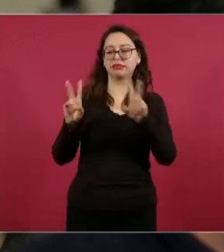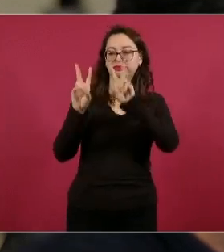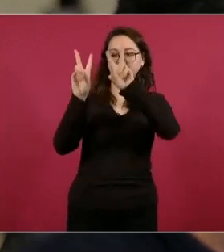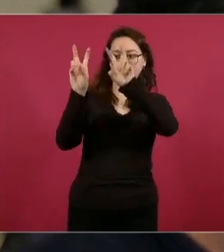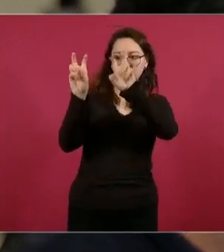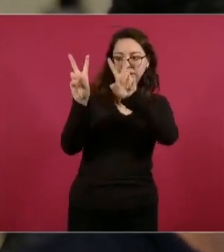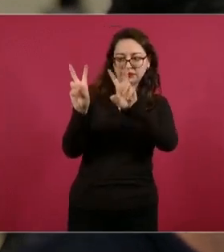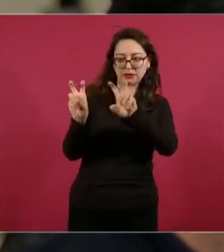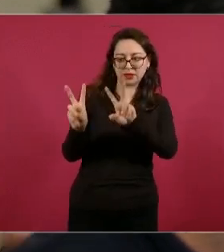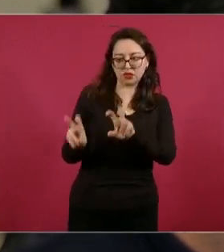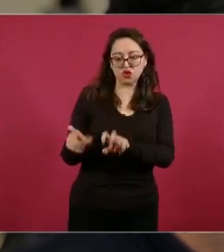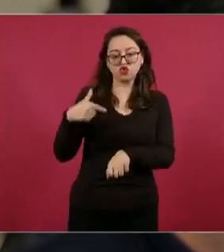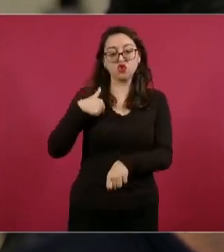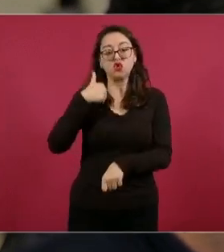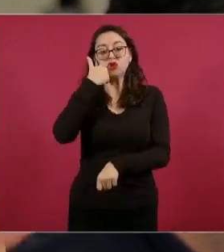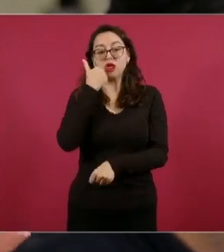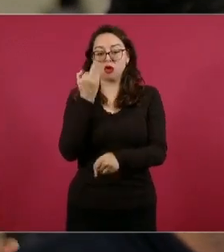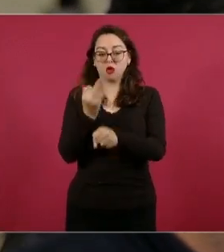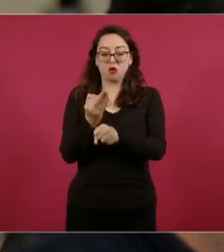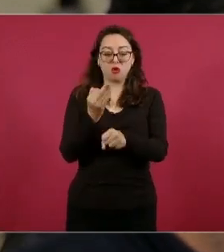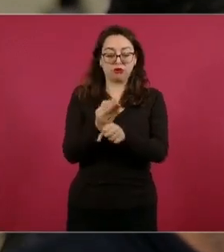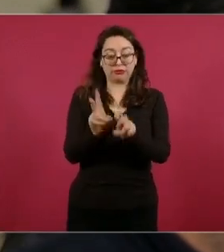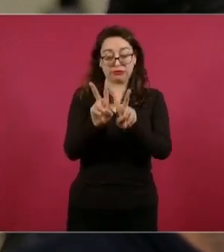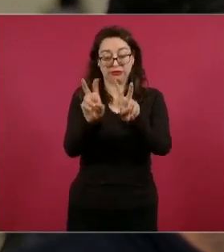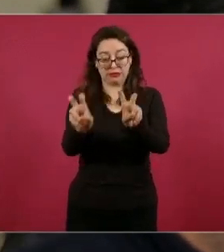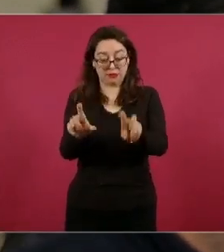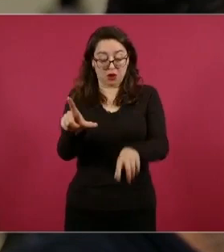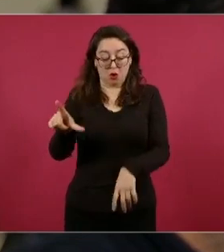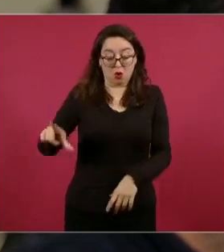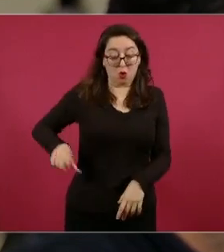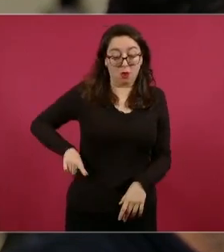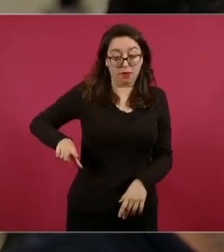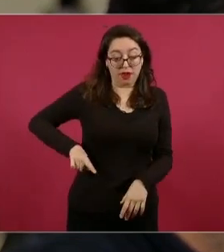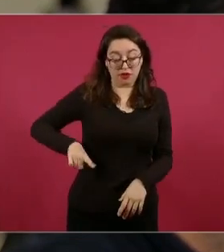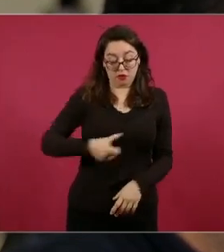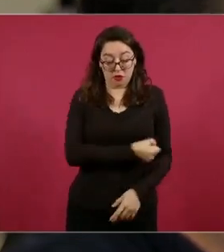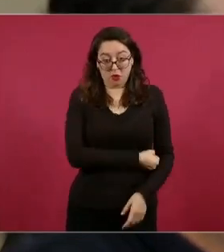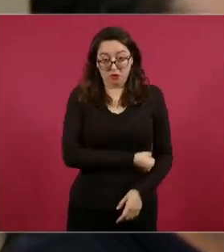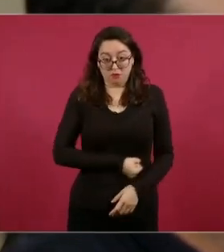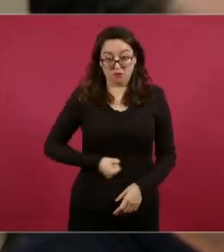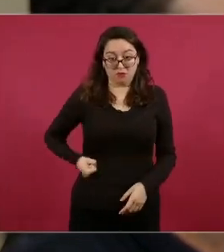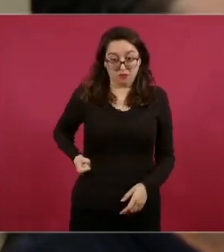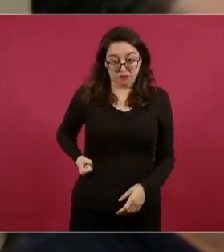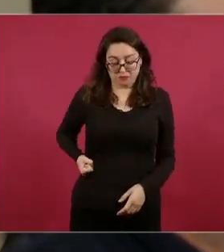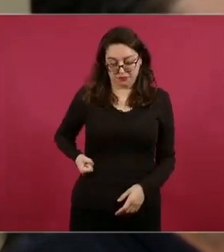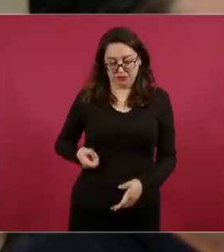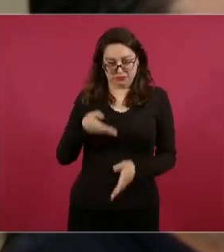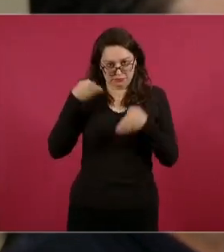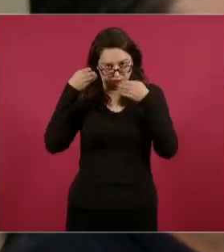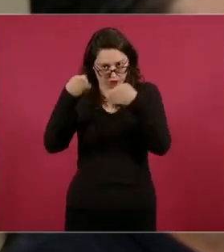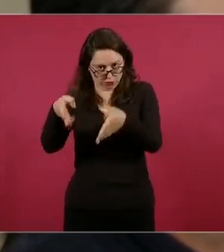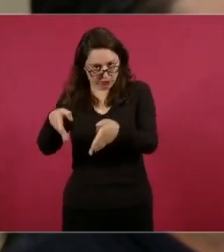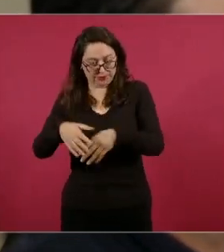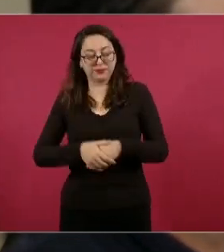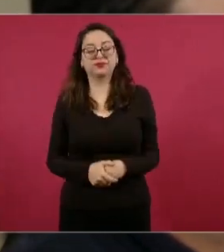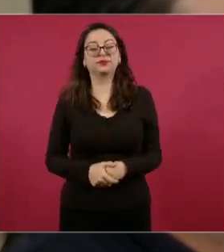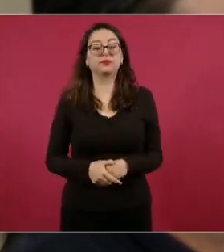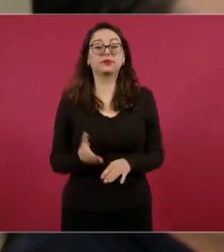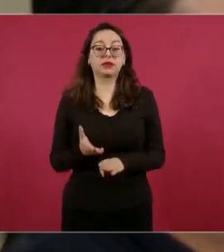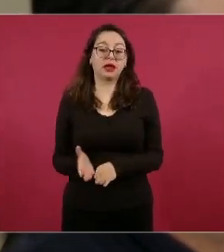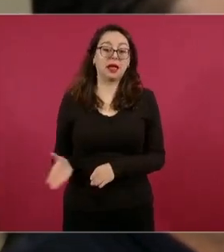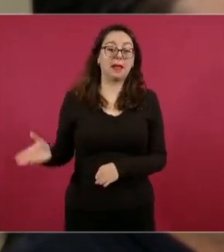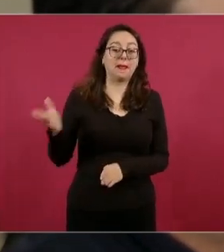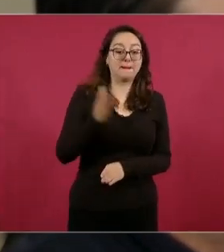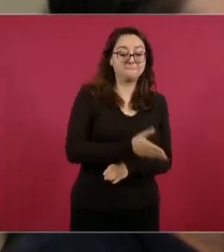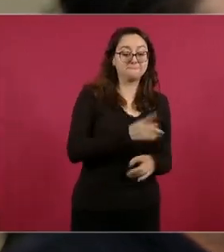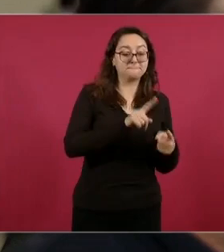me quiero enfocar en el tema de los ahorros, de la austeridad, ¿no? Durante los gobiernos neoliberales, tanto del PRI como del